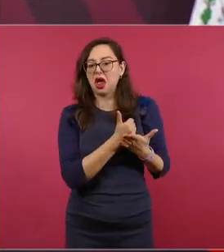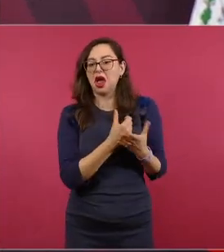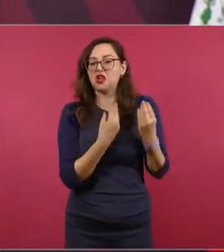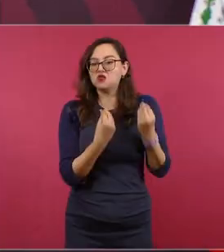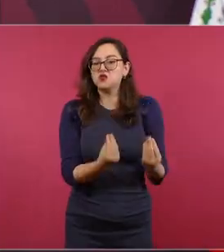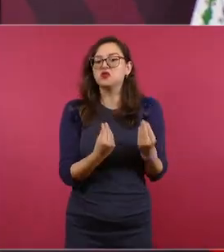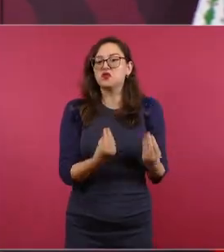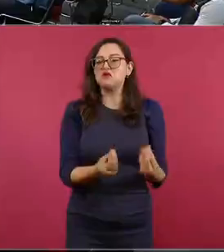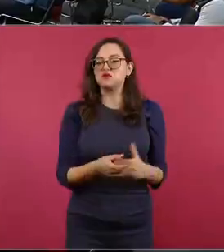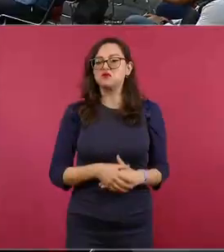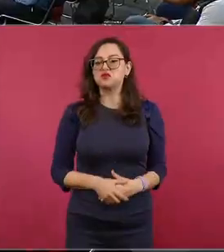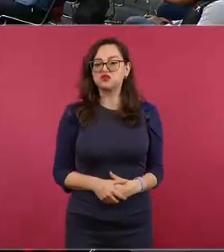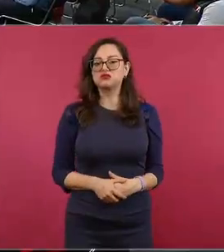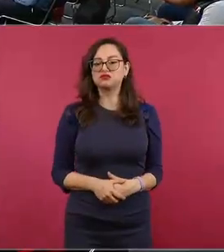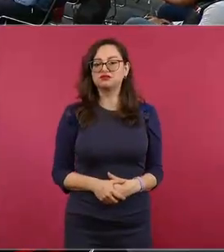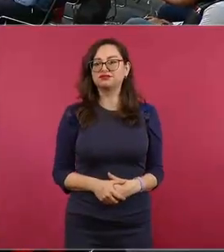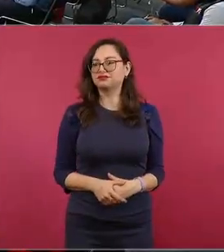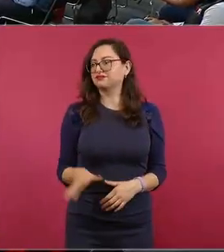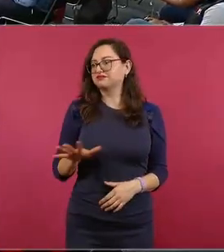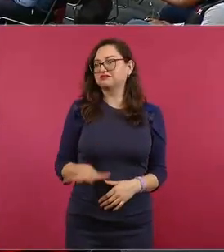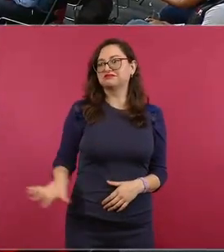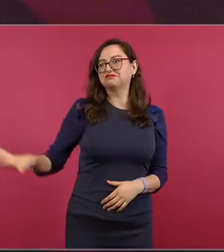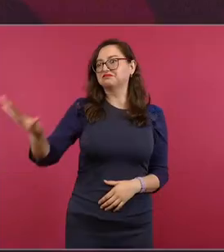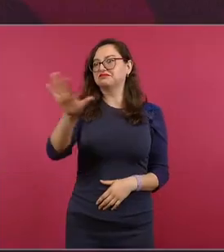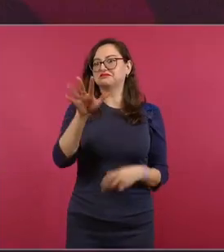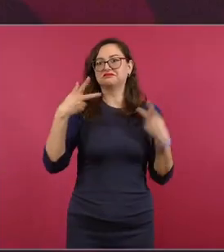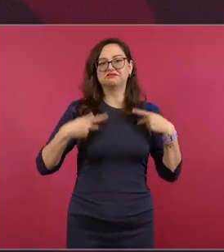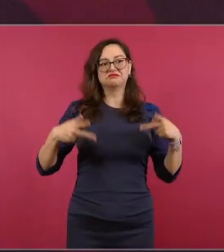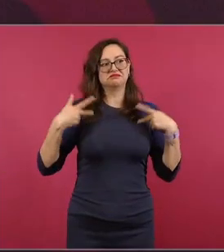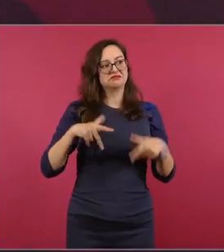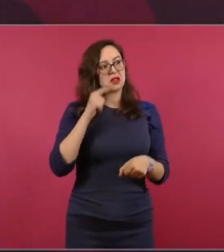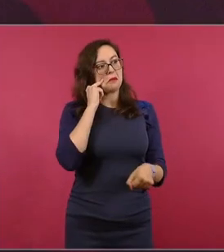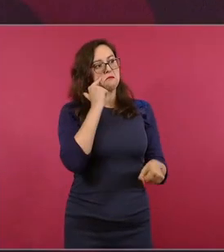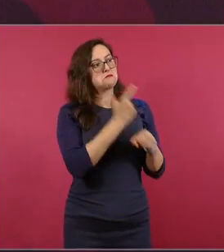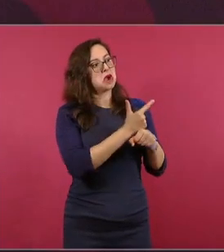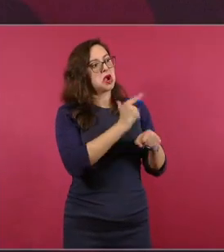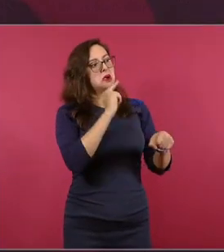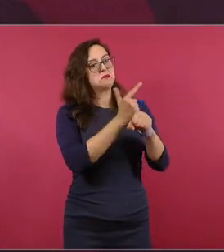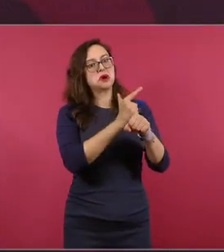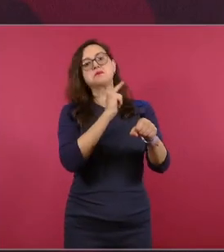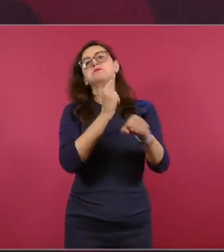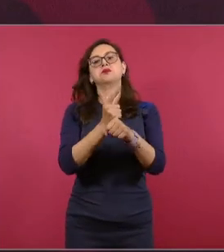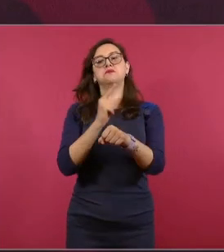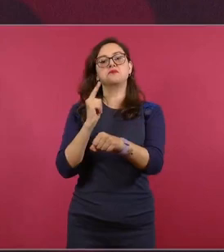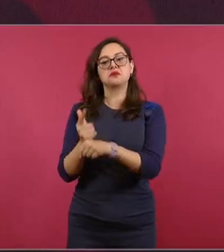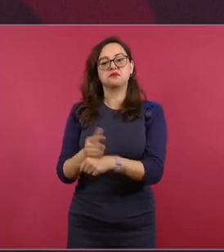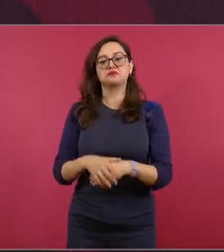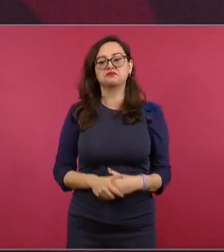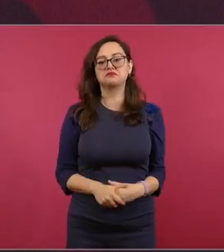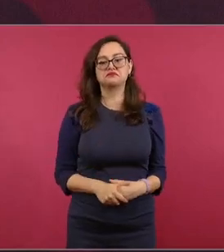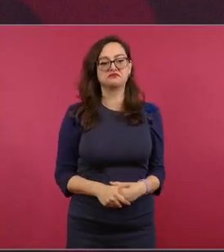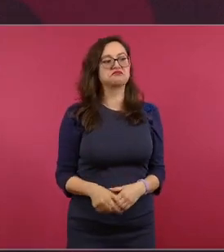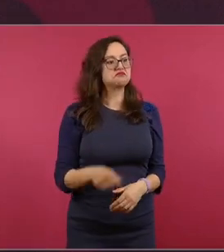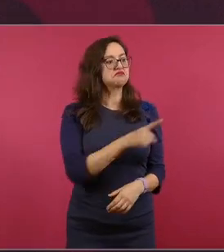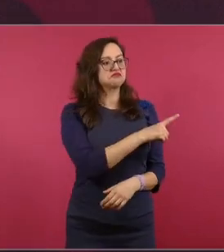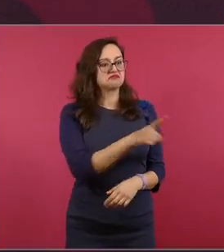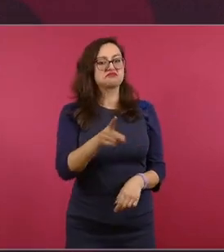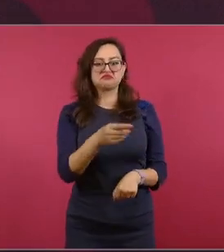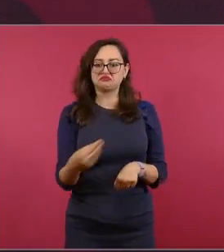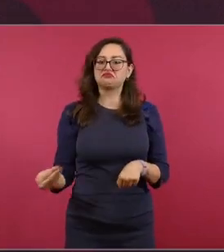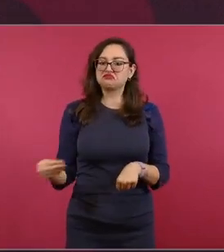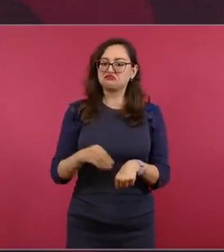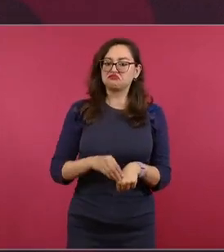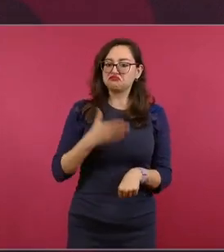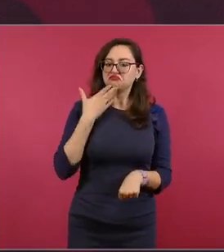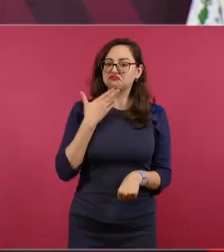ir poniendo en claro las cosas, ¿no? Se han portado hasta bien. Cuando termine todo esto,